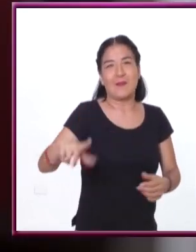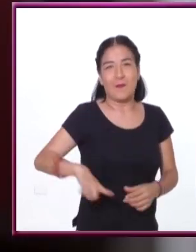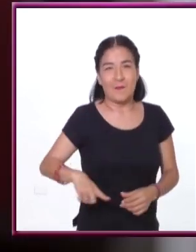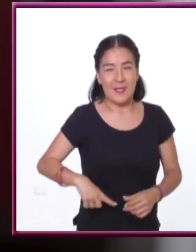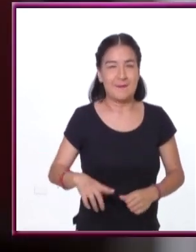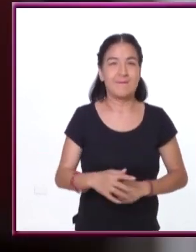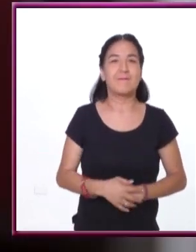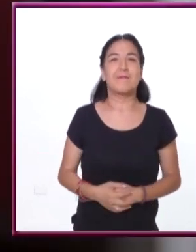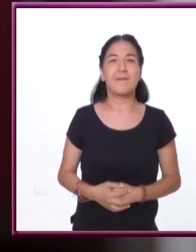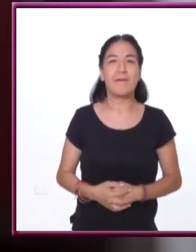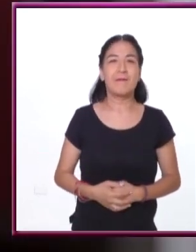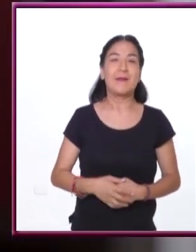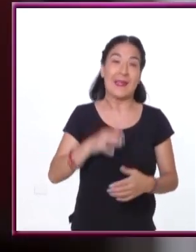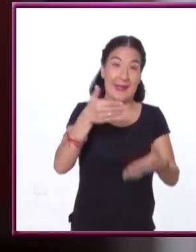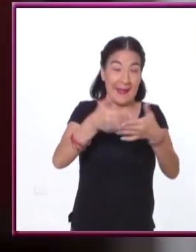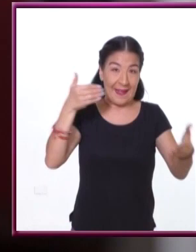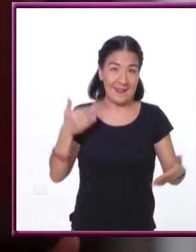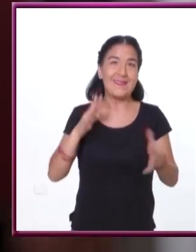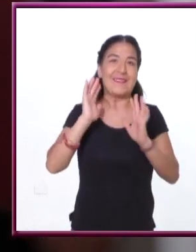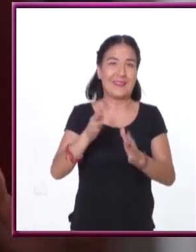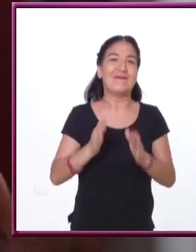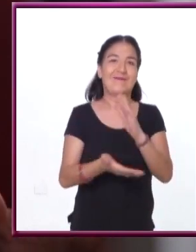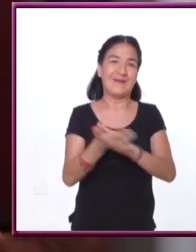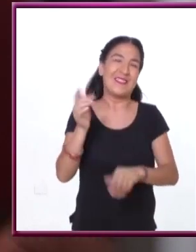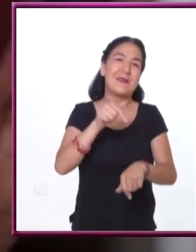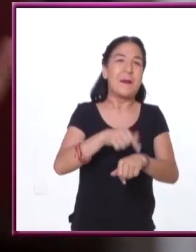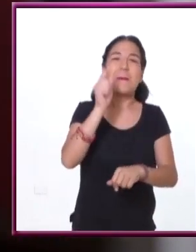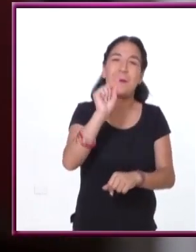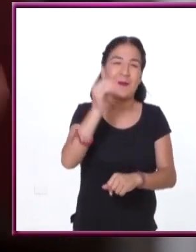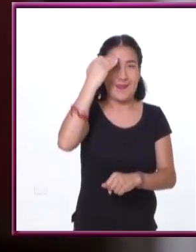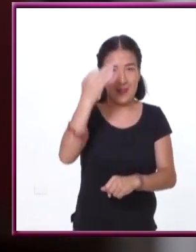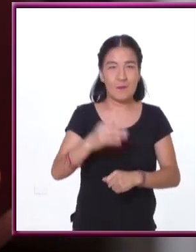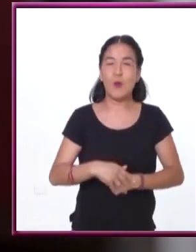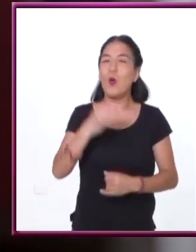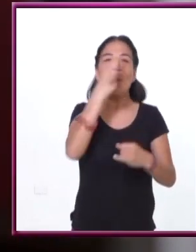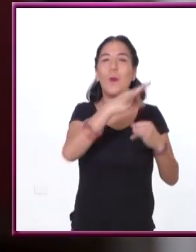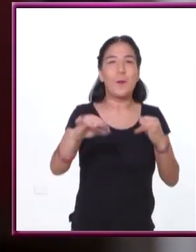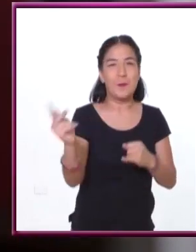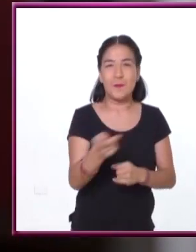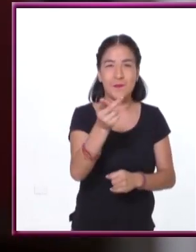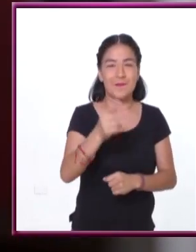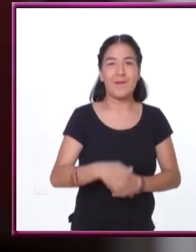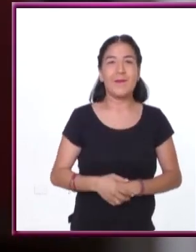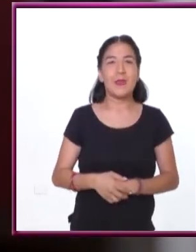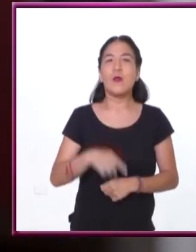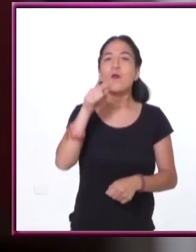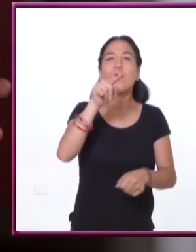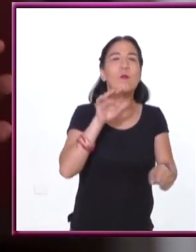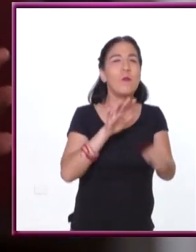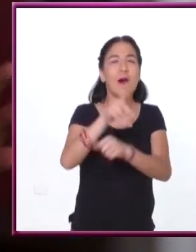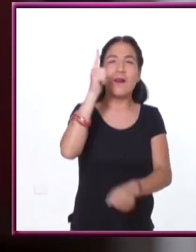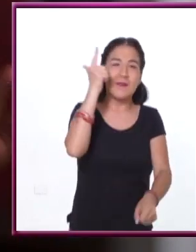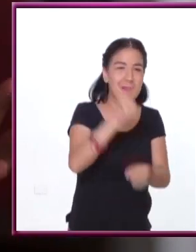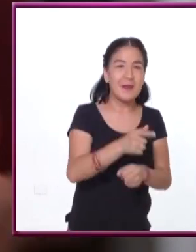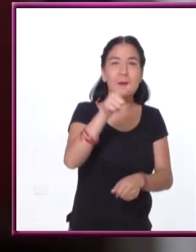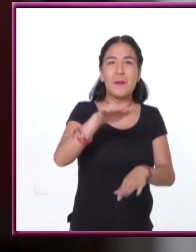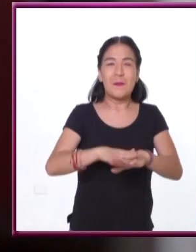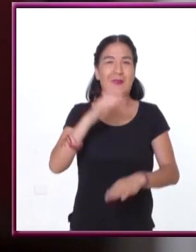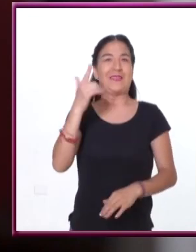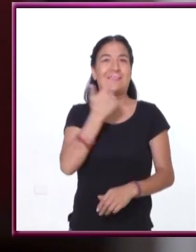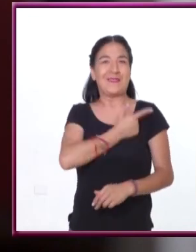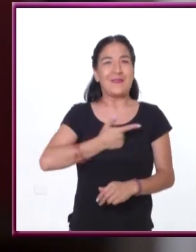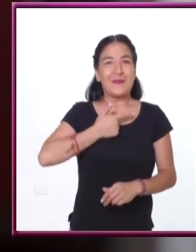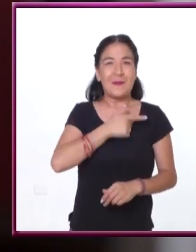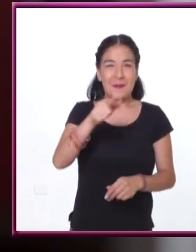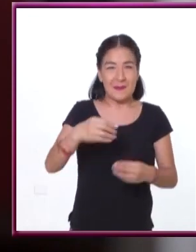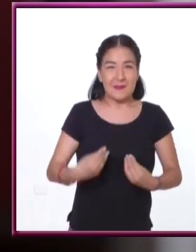Muy bien, doctor, antes de despedirnos, porque tenemos muy poquito tiempo, quiero hacerle una última pregunta. ¿Cuál es el descubrimiento que más le ha impactado